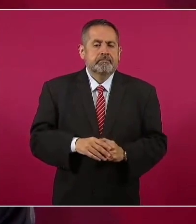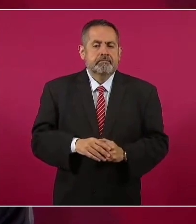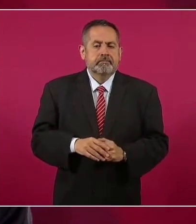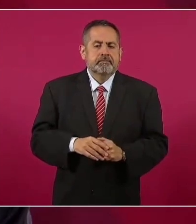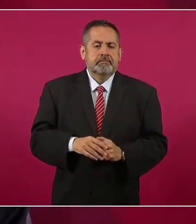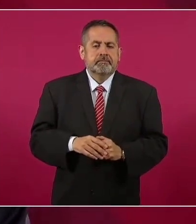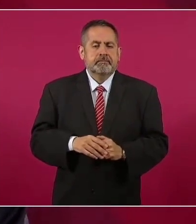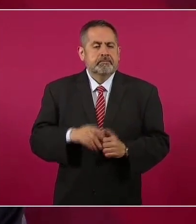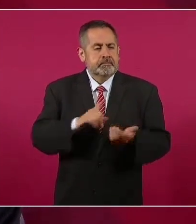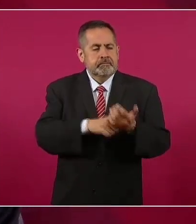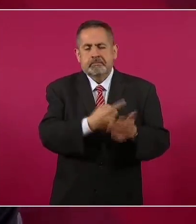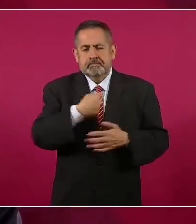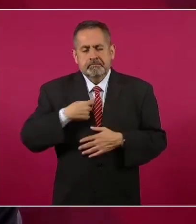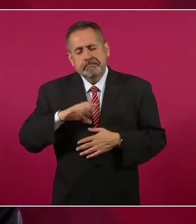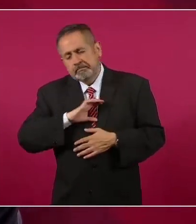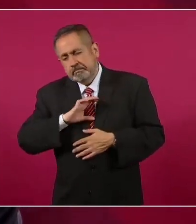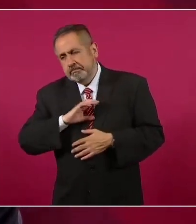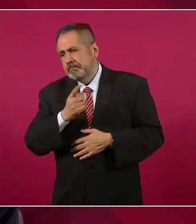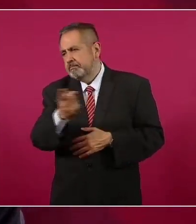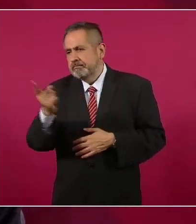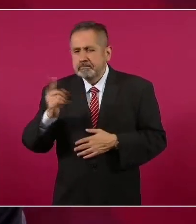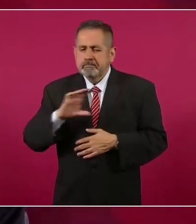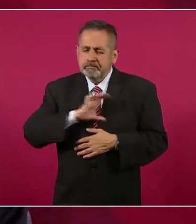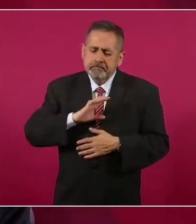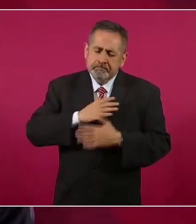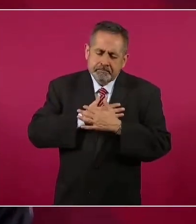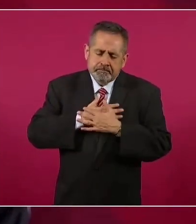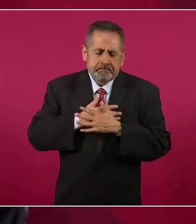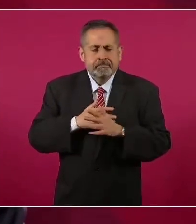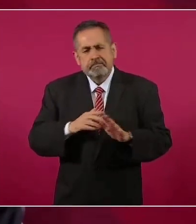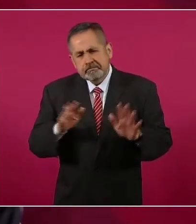por afecto, por cariño,